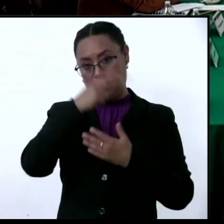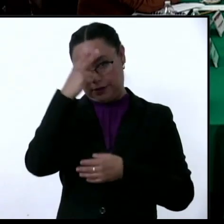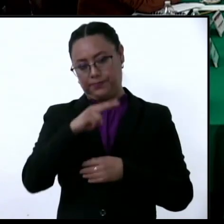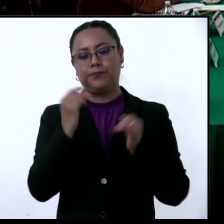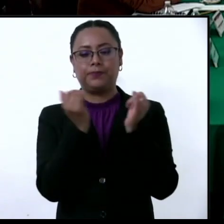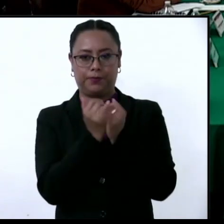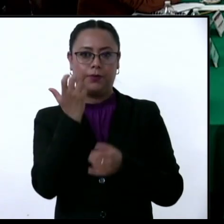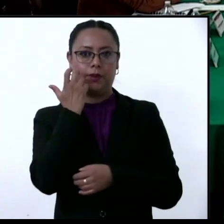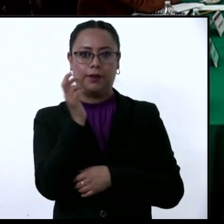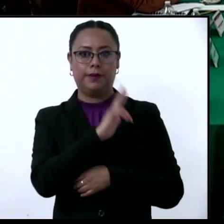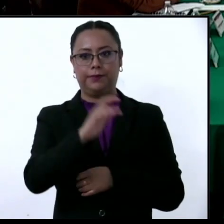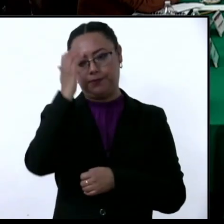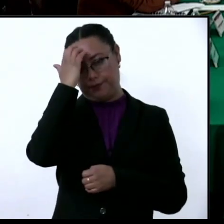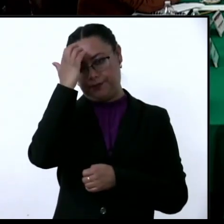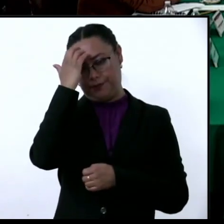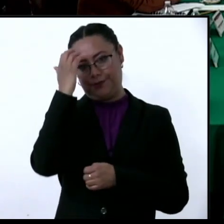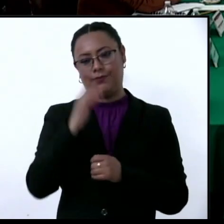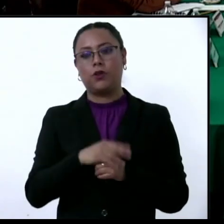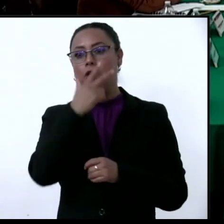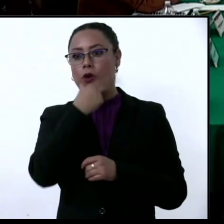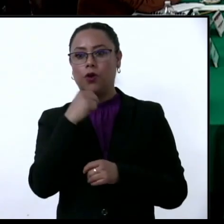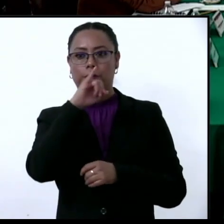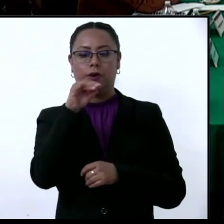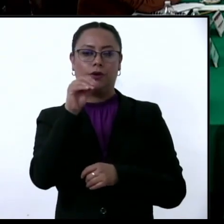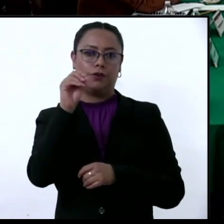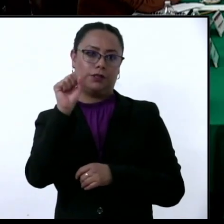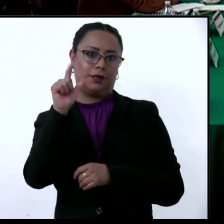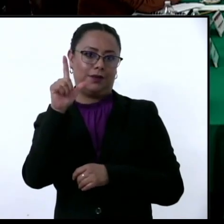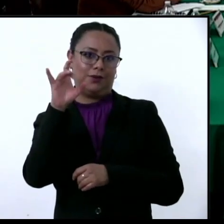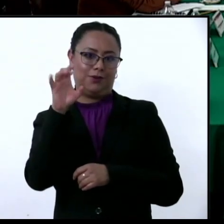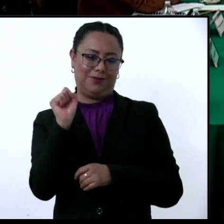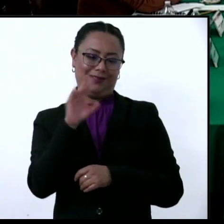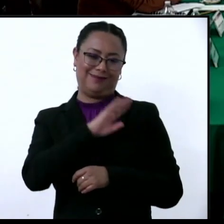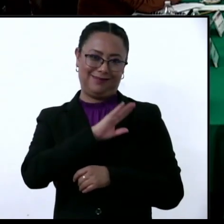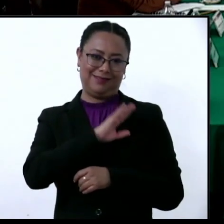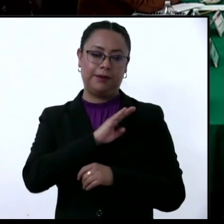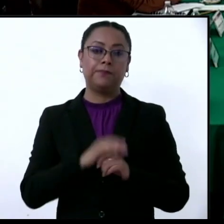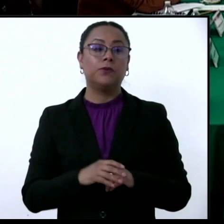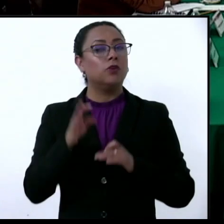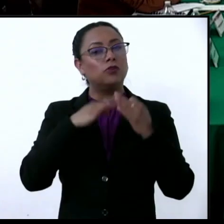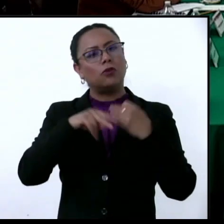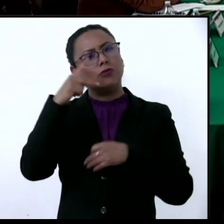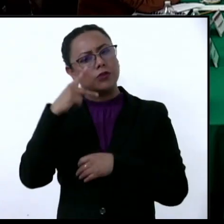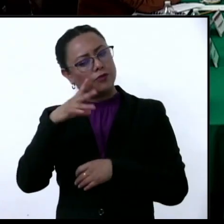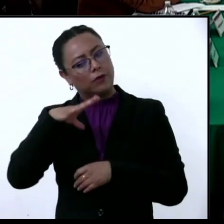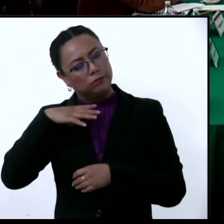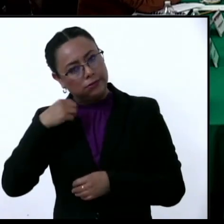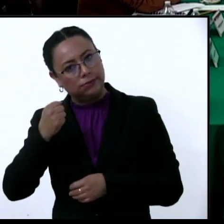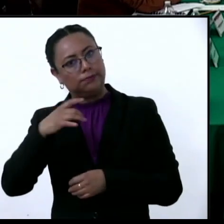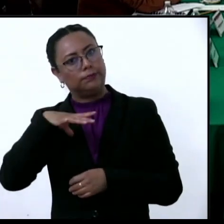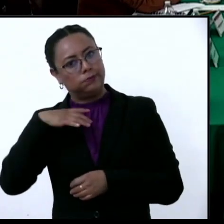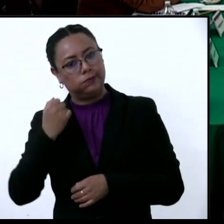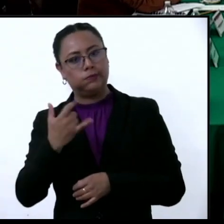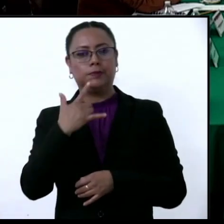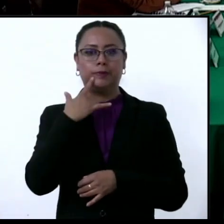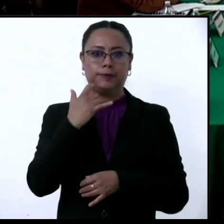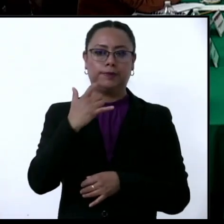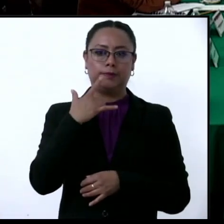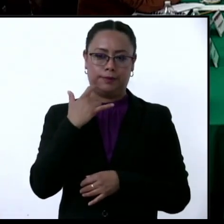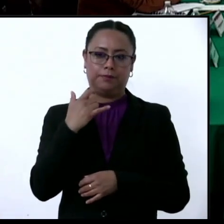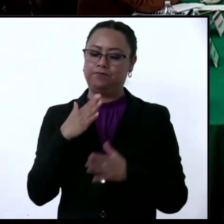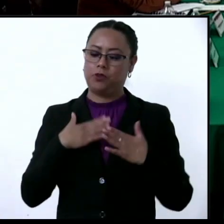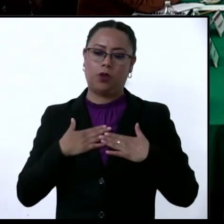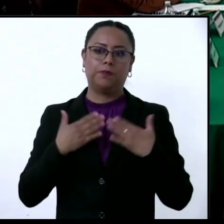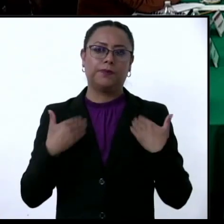Reconocerle, querido José Luis, pues todo el esfuerzo que hace, de verdad que nos queda claro,